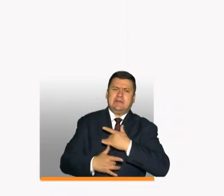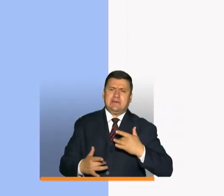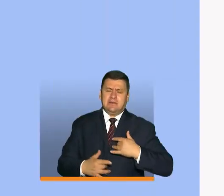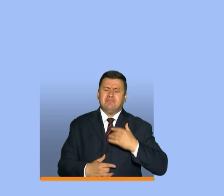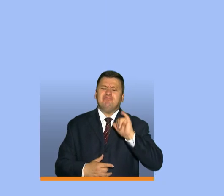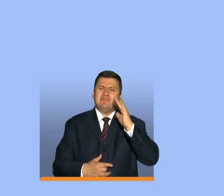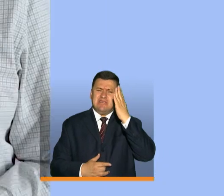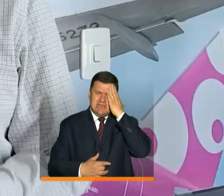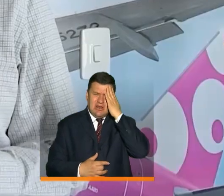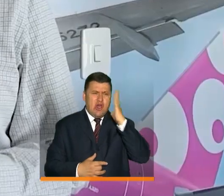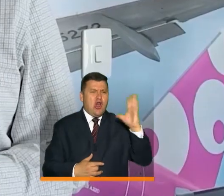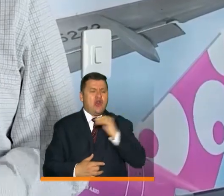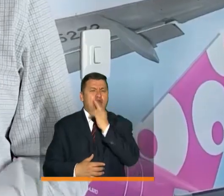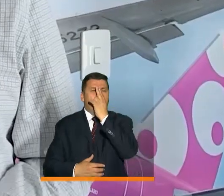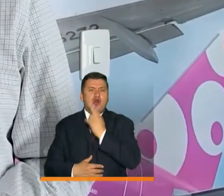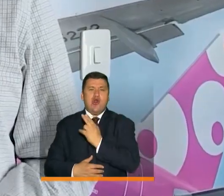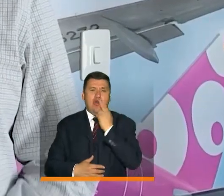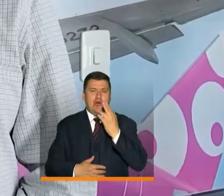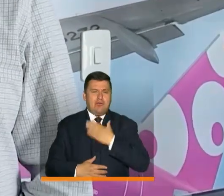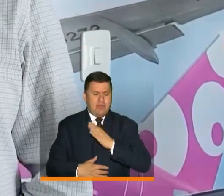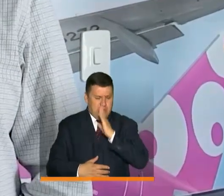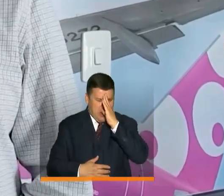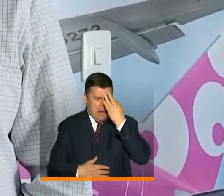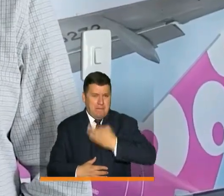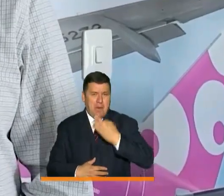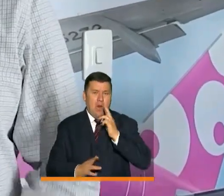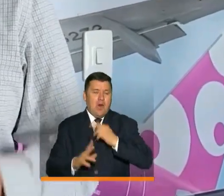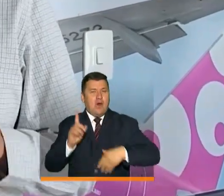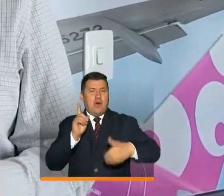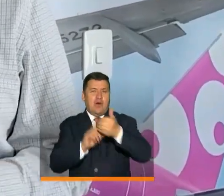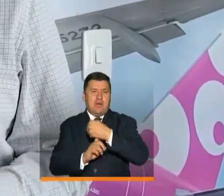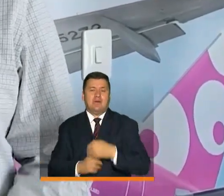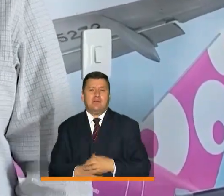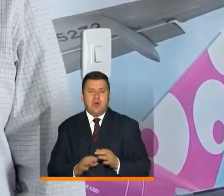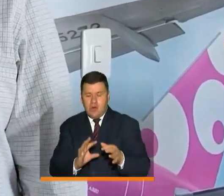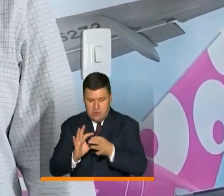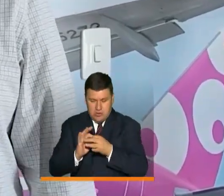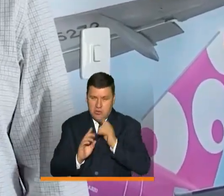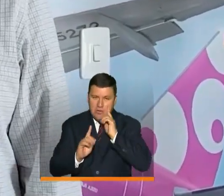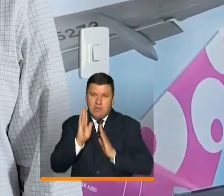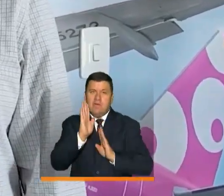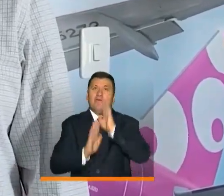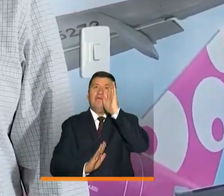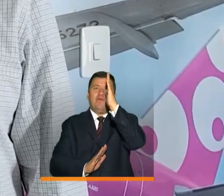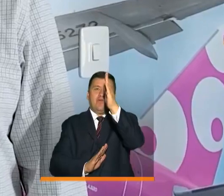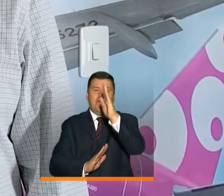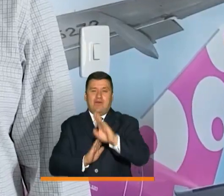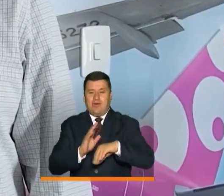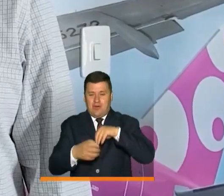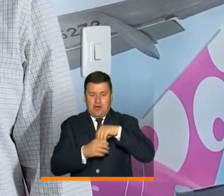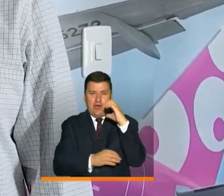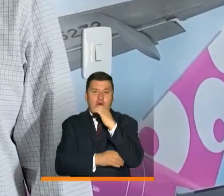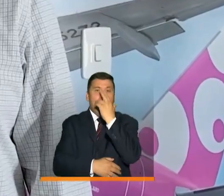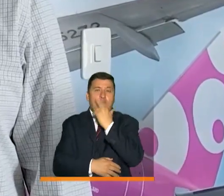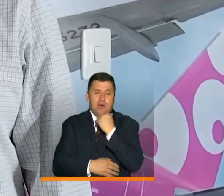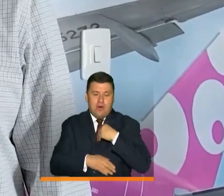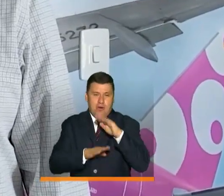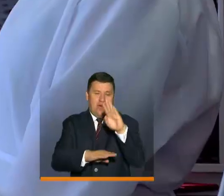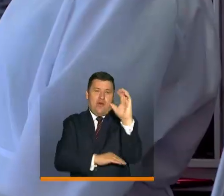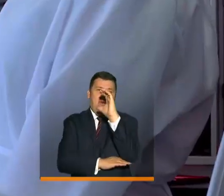que es un compromiso de todos y que con nuestra disciplina podemos lograrlo. Juntos construimos país. Mi compromiso es